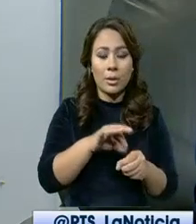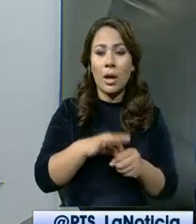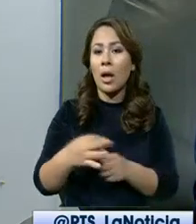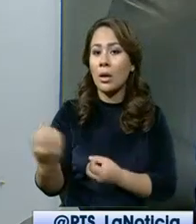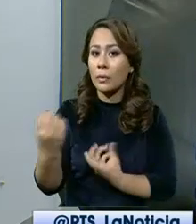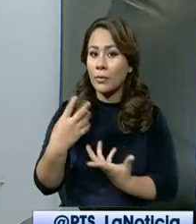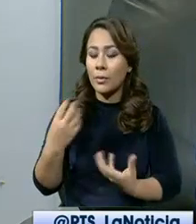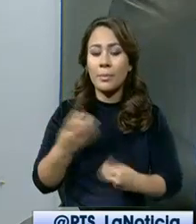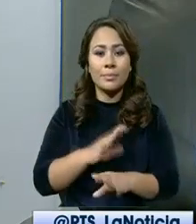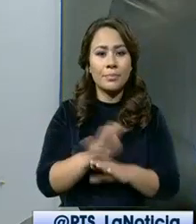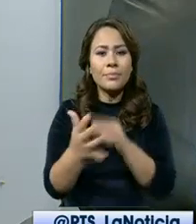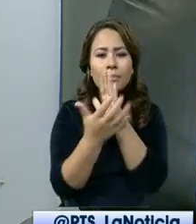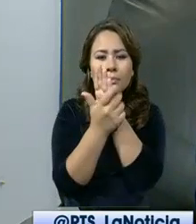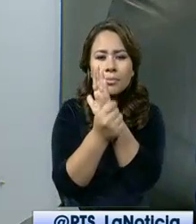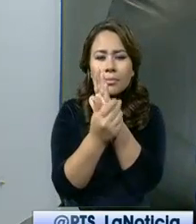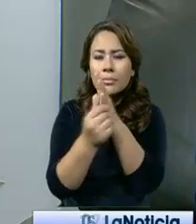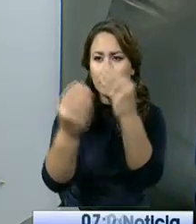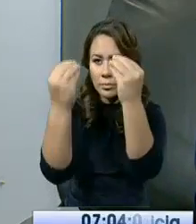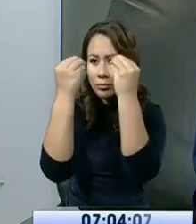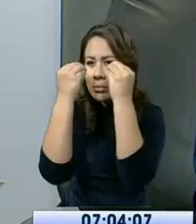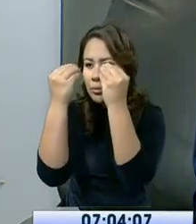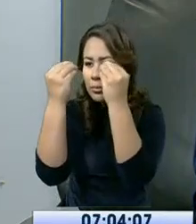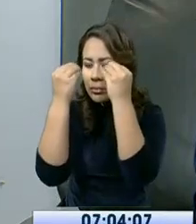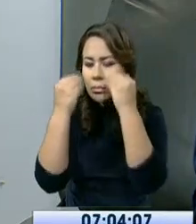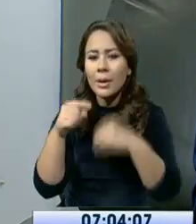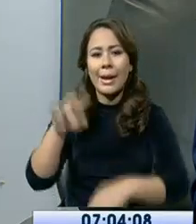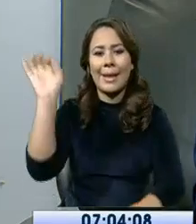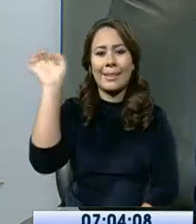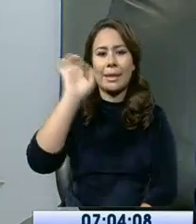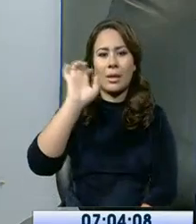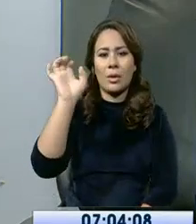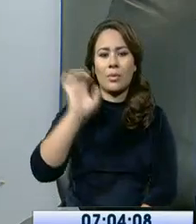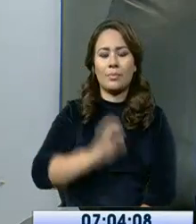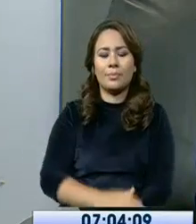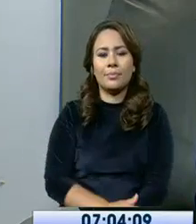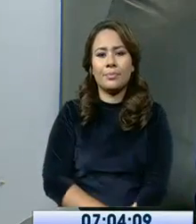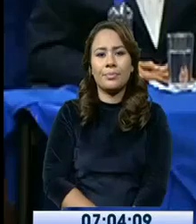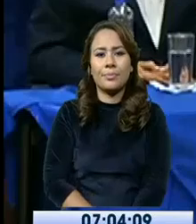las capacitaciones se realizarán en enero.